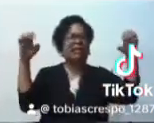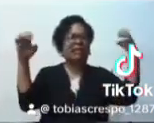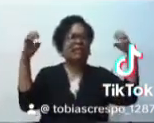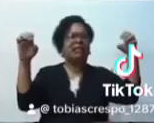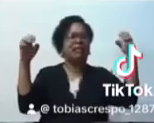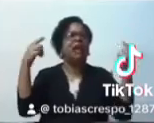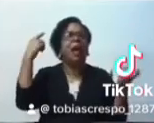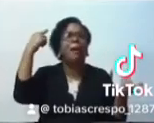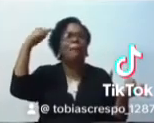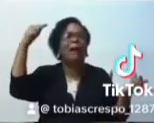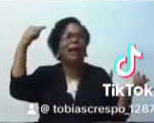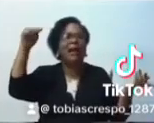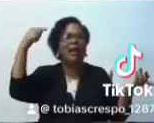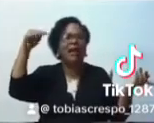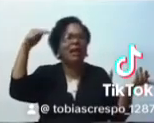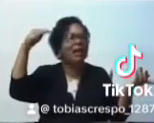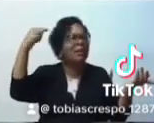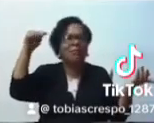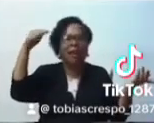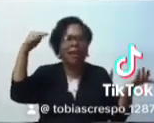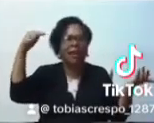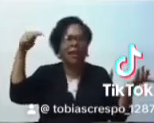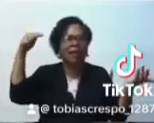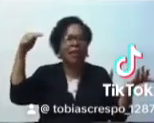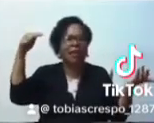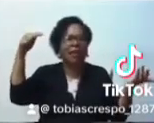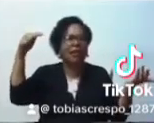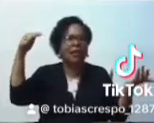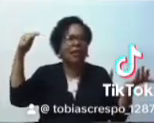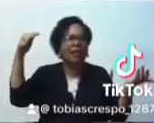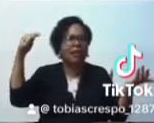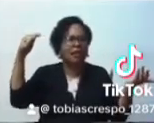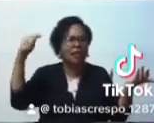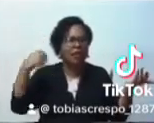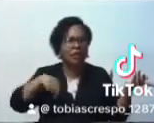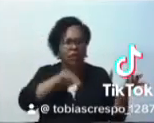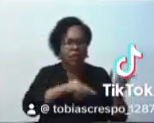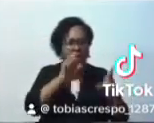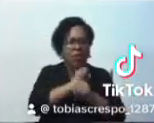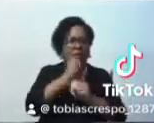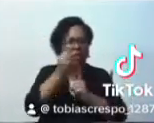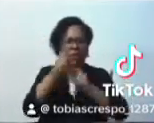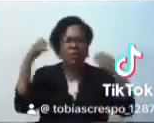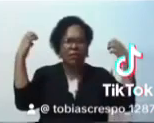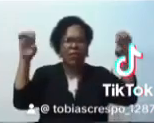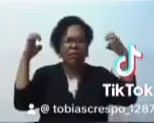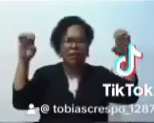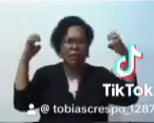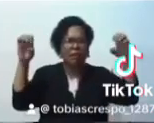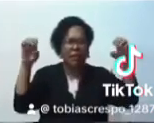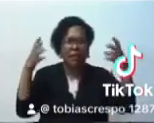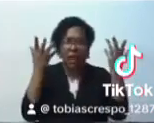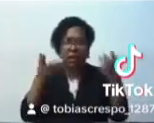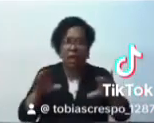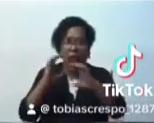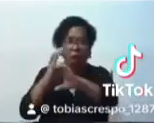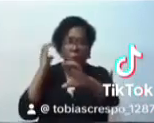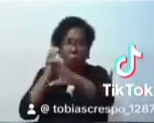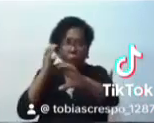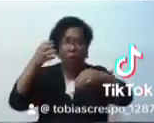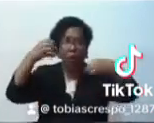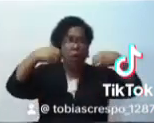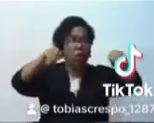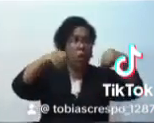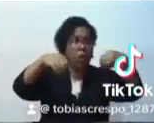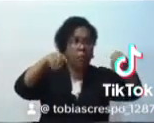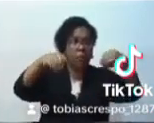define esa emergencia? Estamos en una situación de emergencia. Ya están las guaguas compradas, ya están las mismas